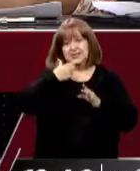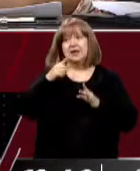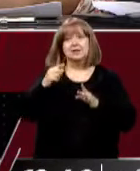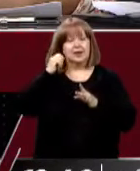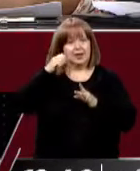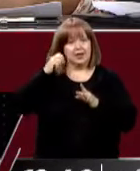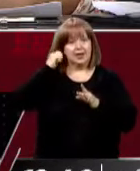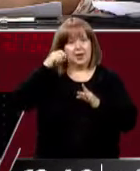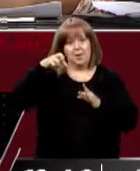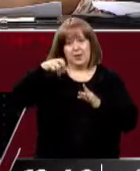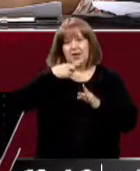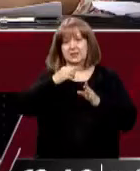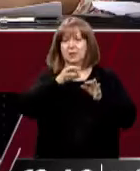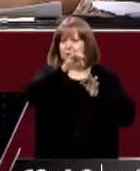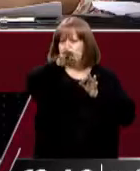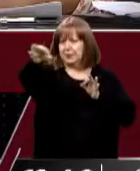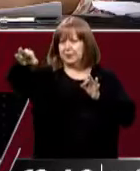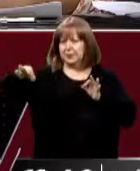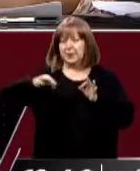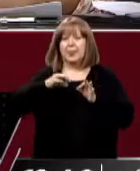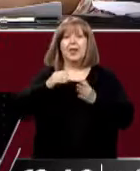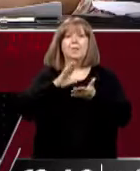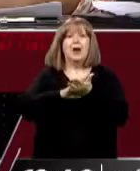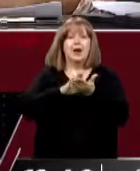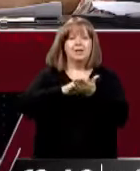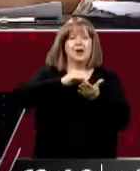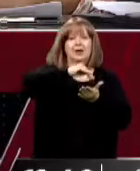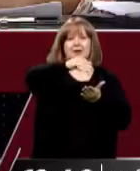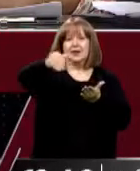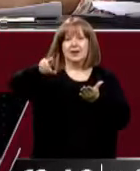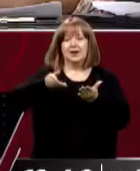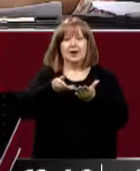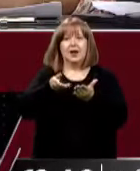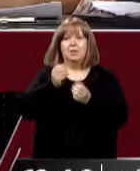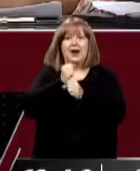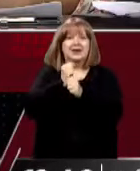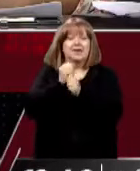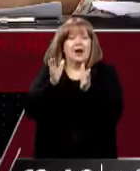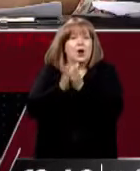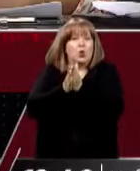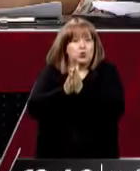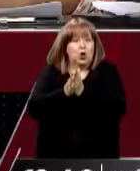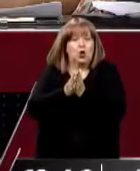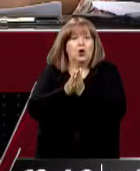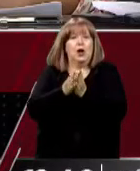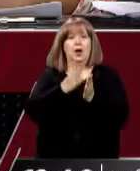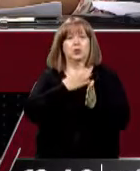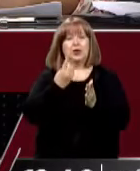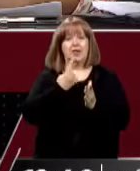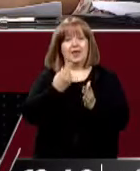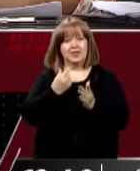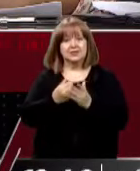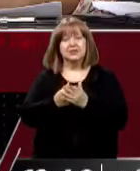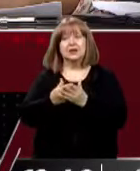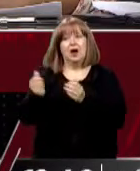que hace el INAI, básicamente para promover que la provincia de Mendoza trabajara de conjunto con el Instituto Nacional de